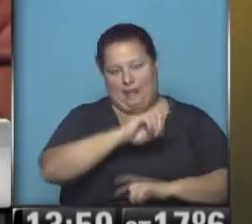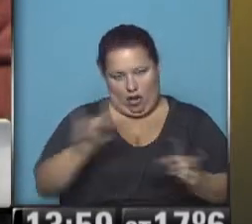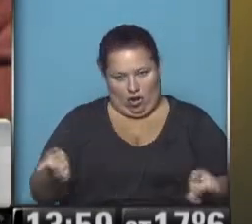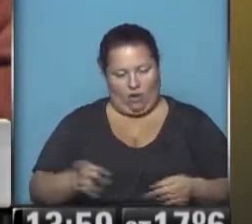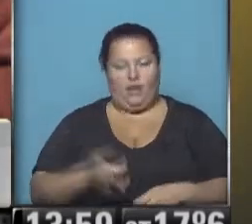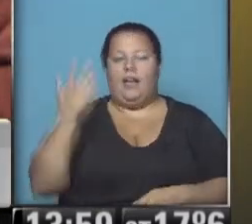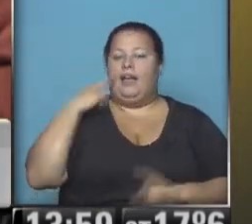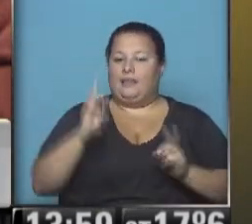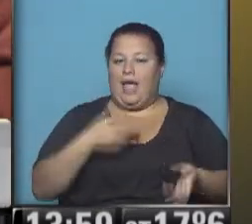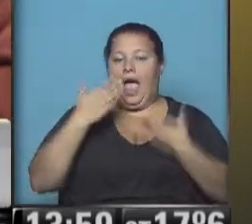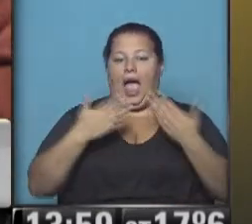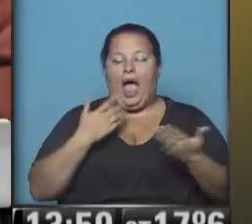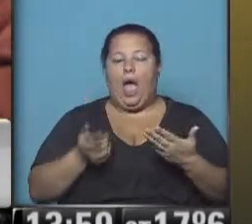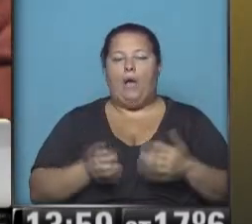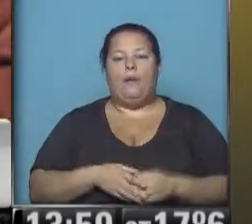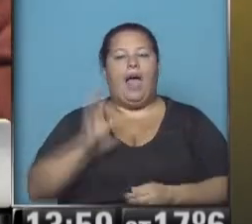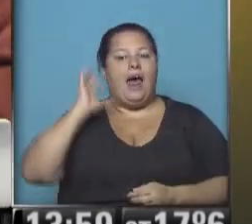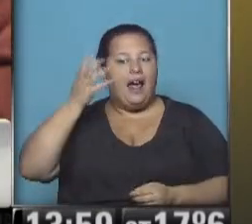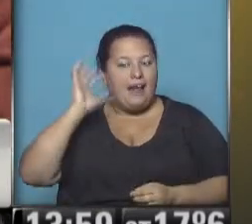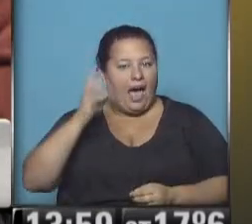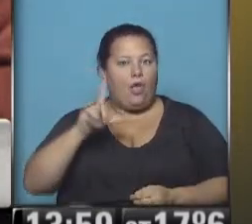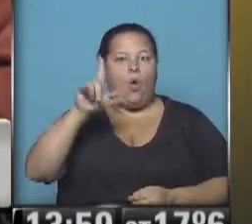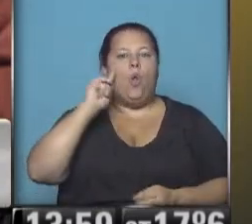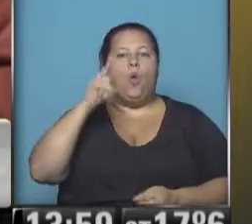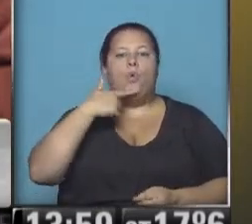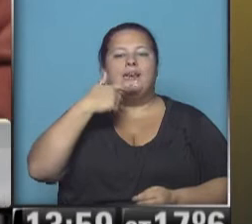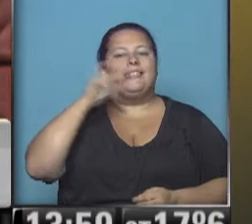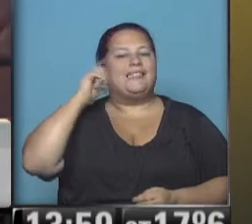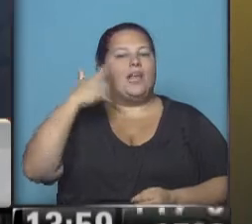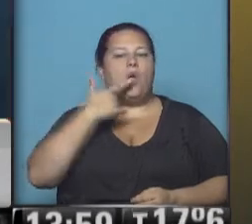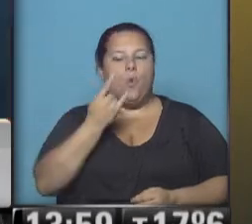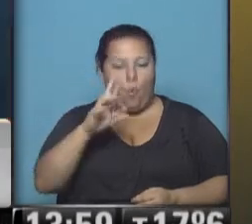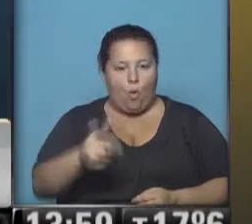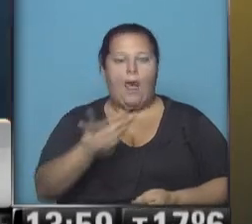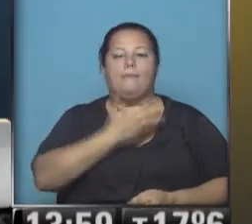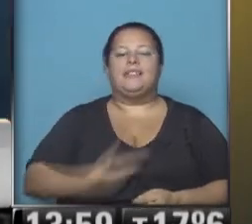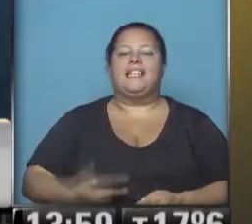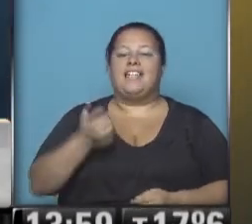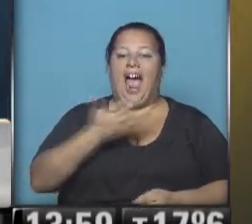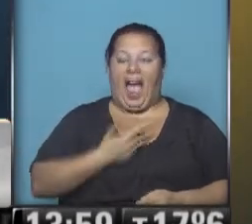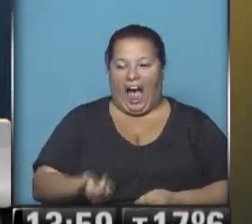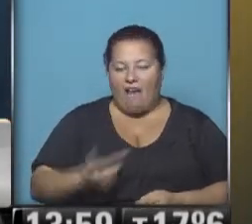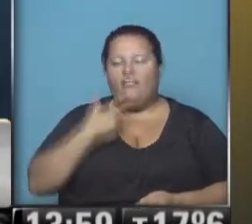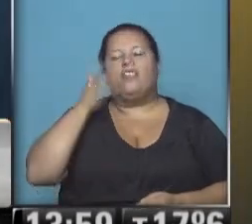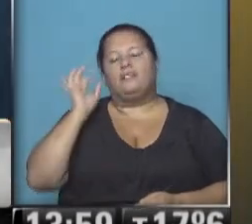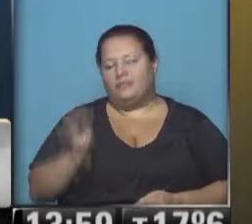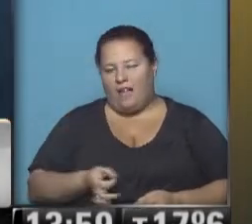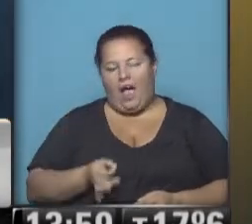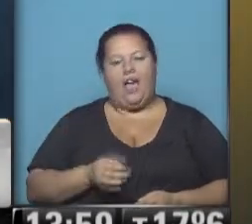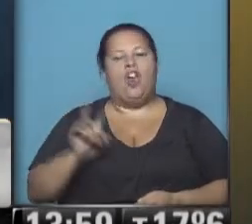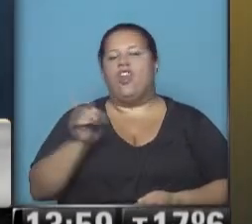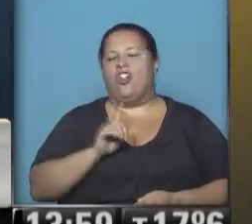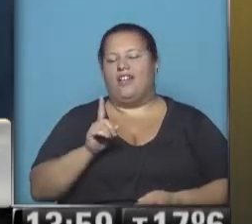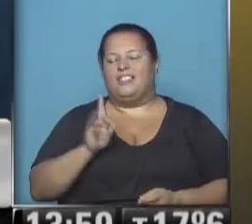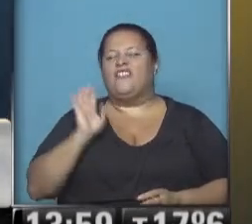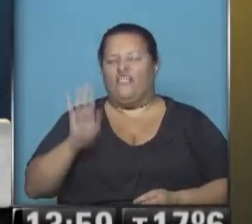hablar también a través de un medio radial fue Luis Seguro, el presidente de la AFA, quien dijo que es evidente que no es